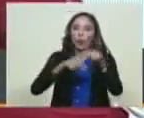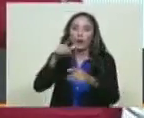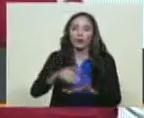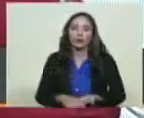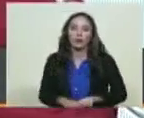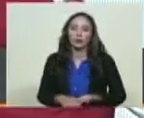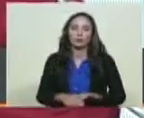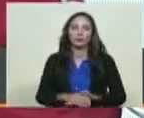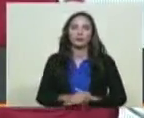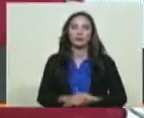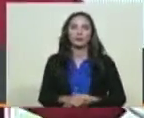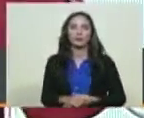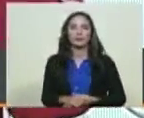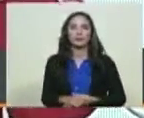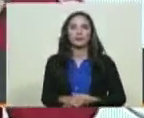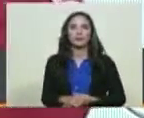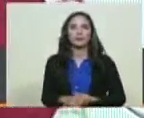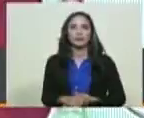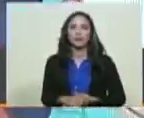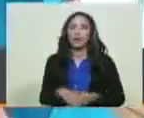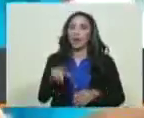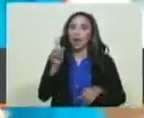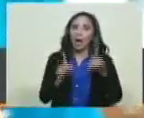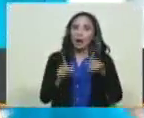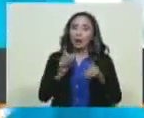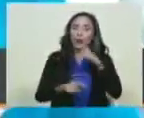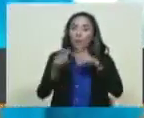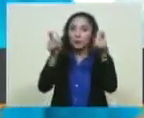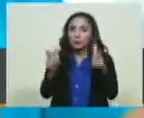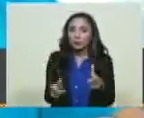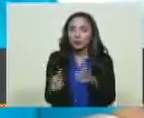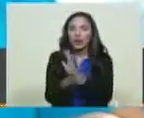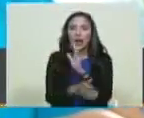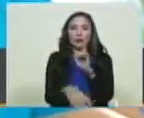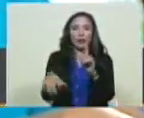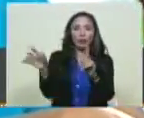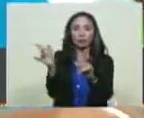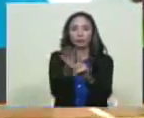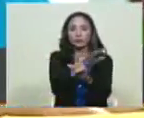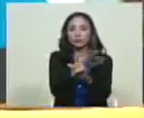gente hay alguna gente que se deja su gestionar